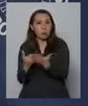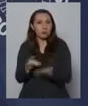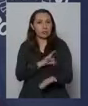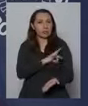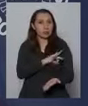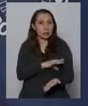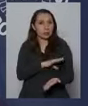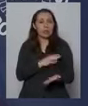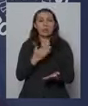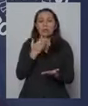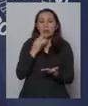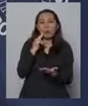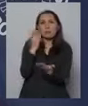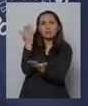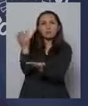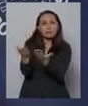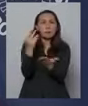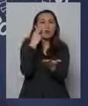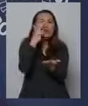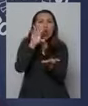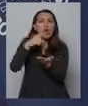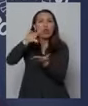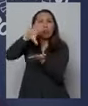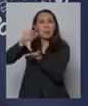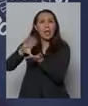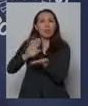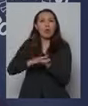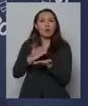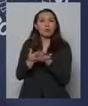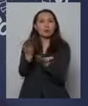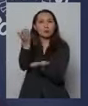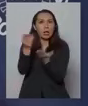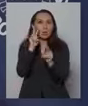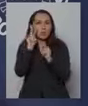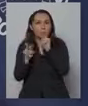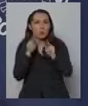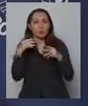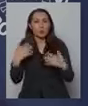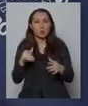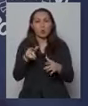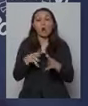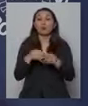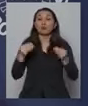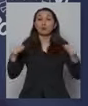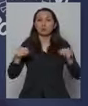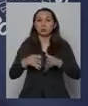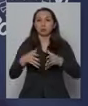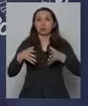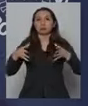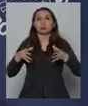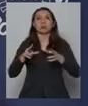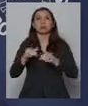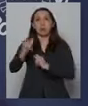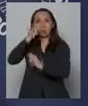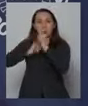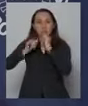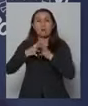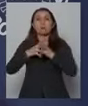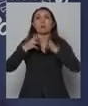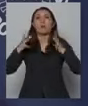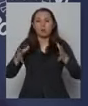nacional, sino que también por la evidencia internacional. Se ha visto un aumento en el consumo de